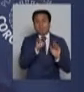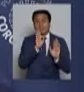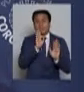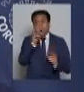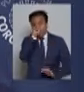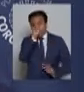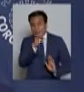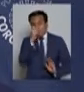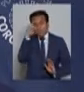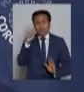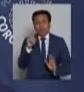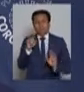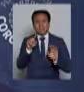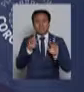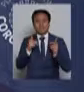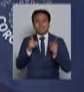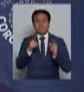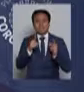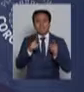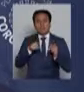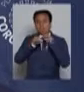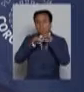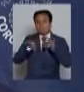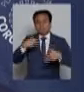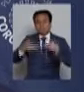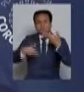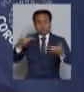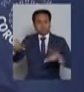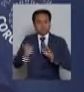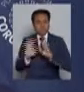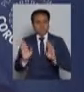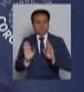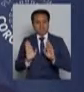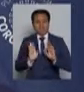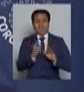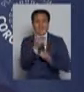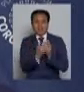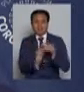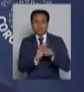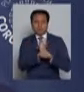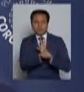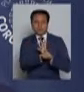han dejado de ser fuente de difusión de la infección para